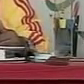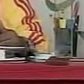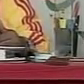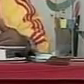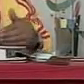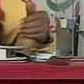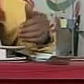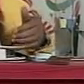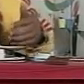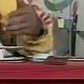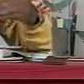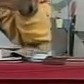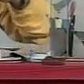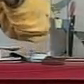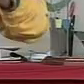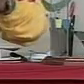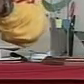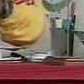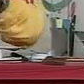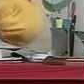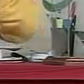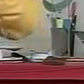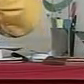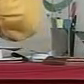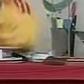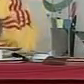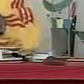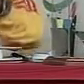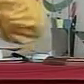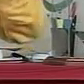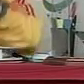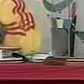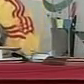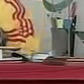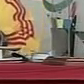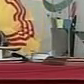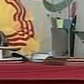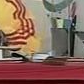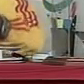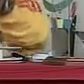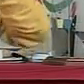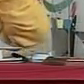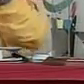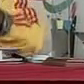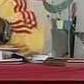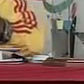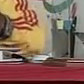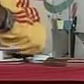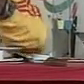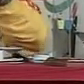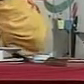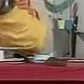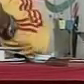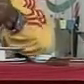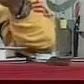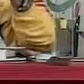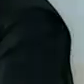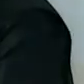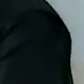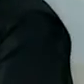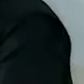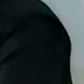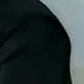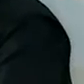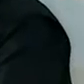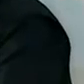del secretariado ejecutivo más el trabajo mancomunado y colectivo del secretariado del movimiento por